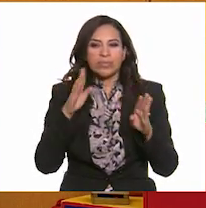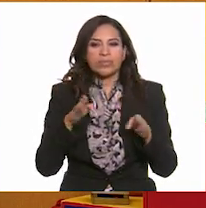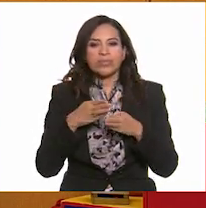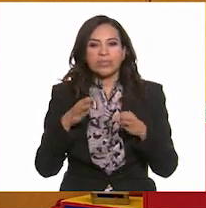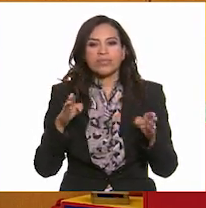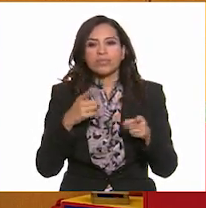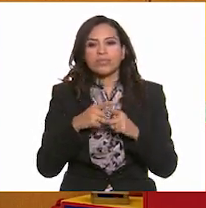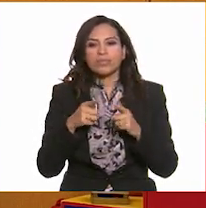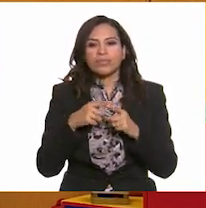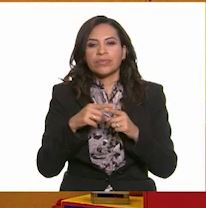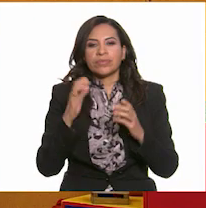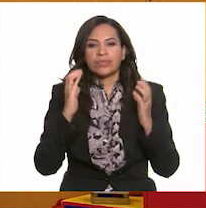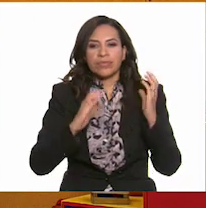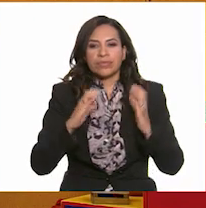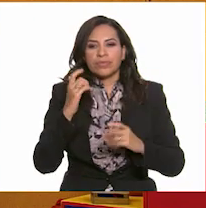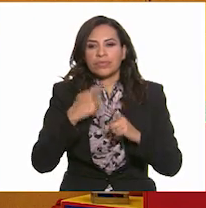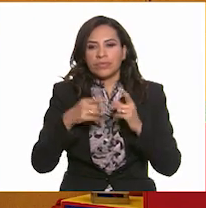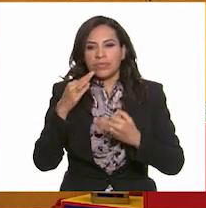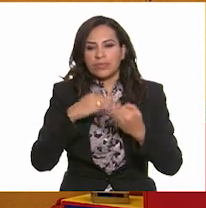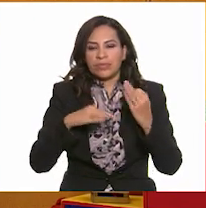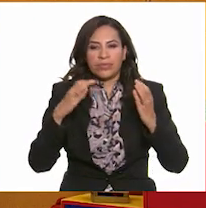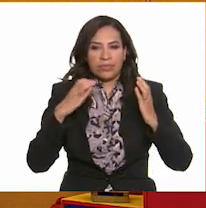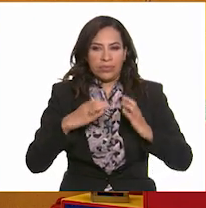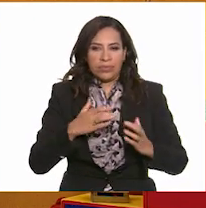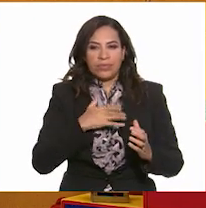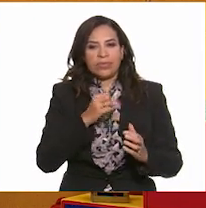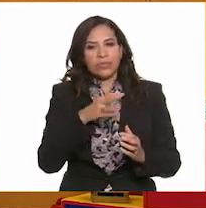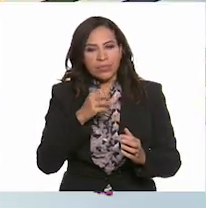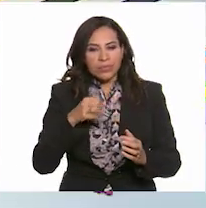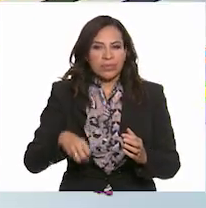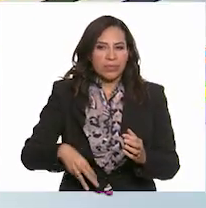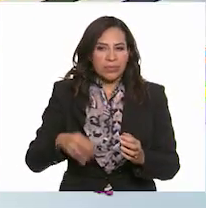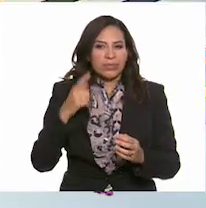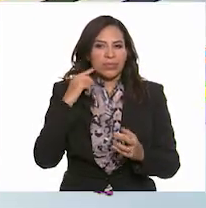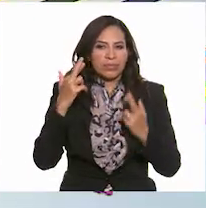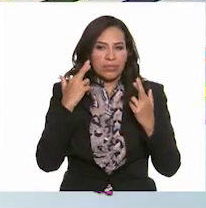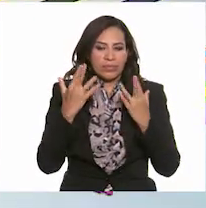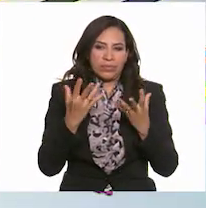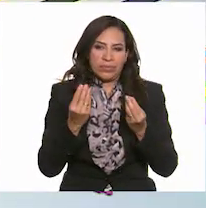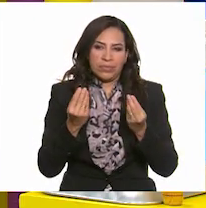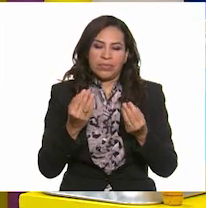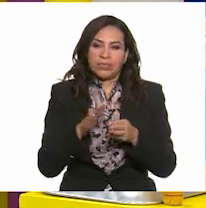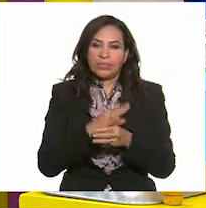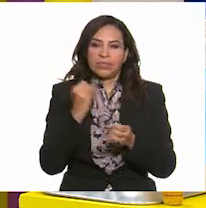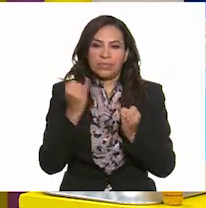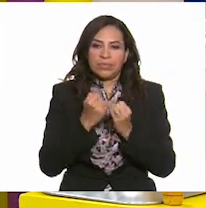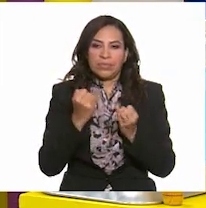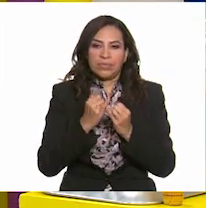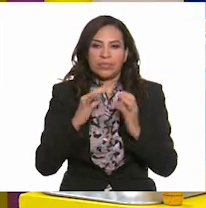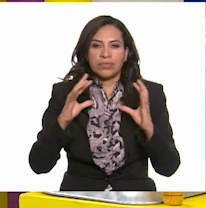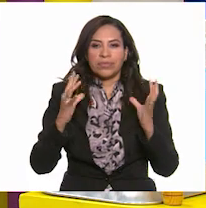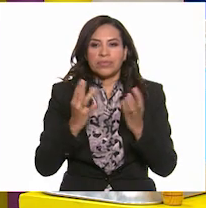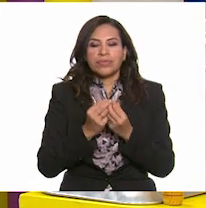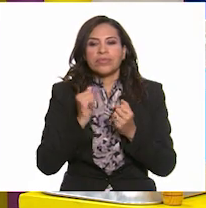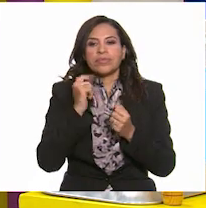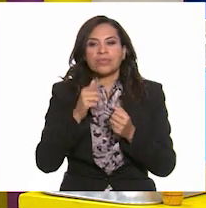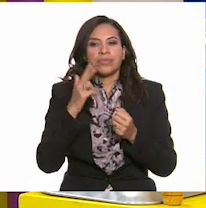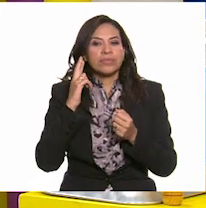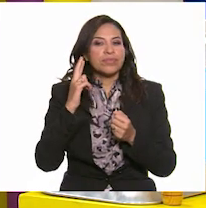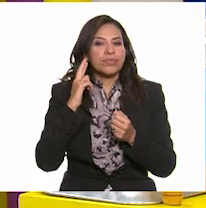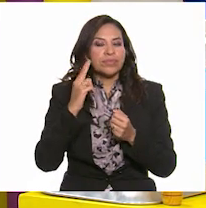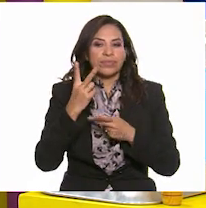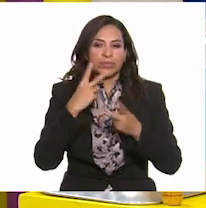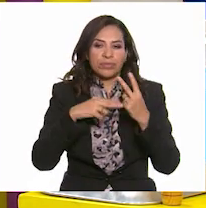melodías combinadas con todos nuestros organismos. ¿En serio? Así muchos ruidos. Y yo creo que también al conjuntar ambos